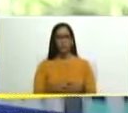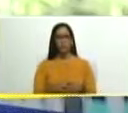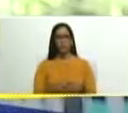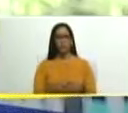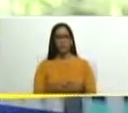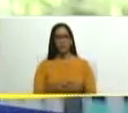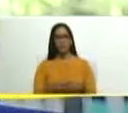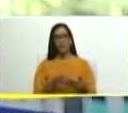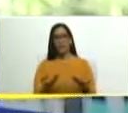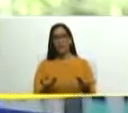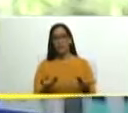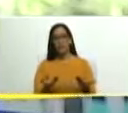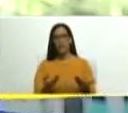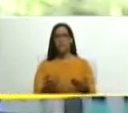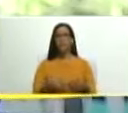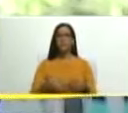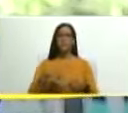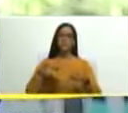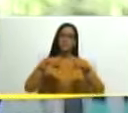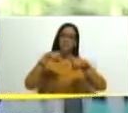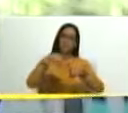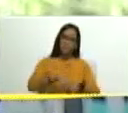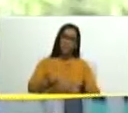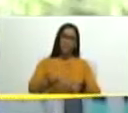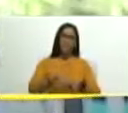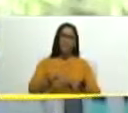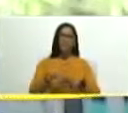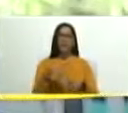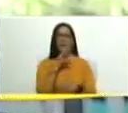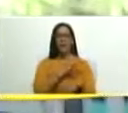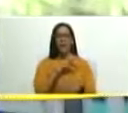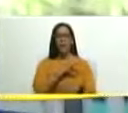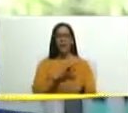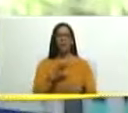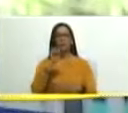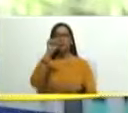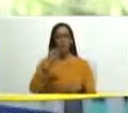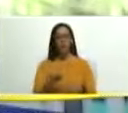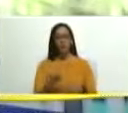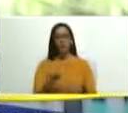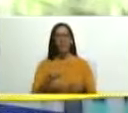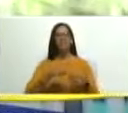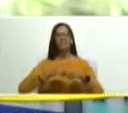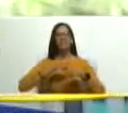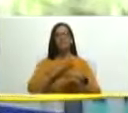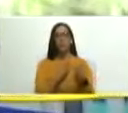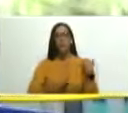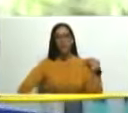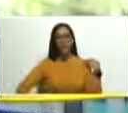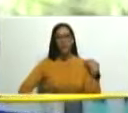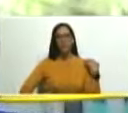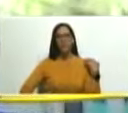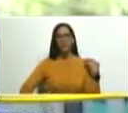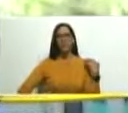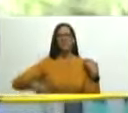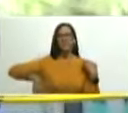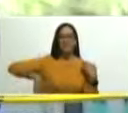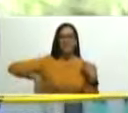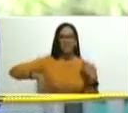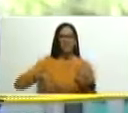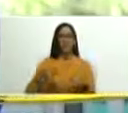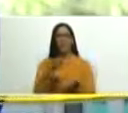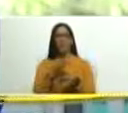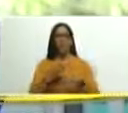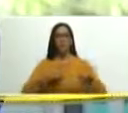ostracismo. Y el Comando Sur es dueño del territorio de Guyana. Gobierna,